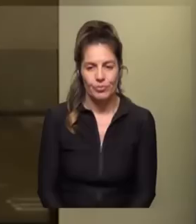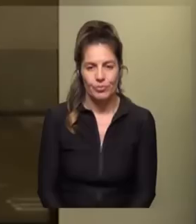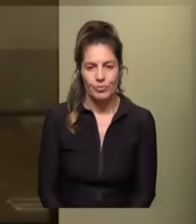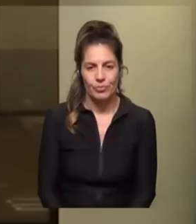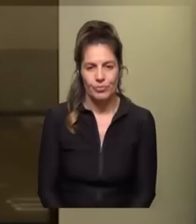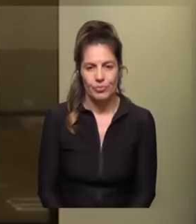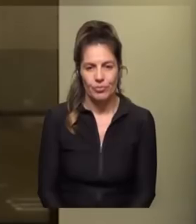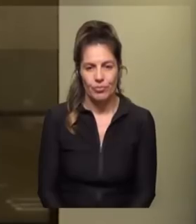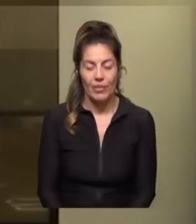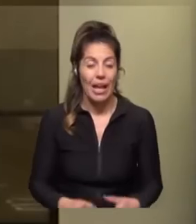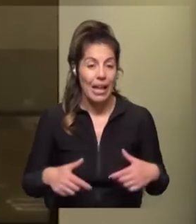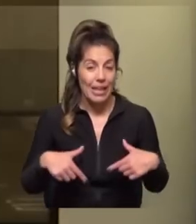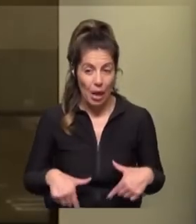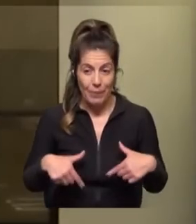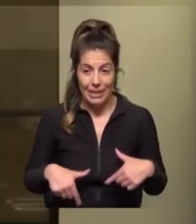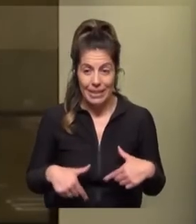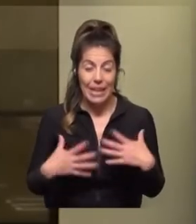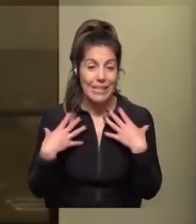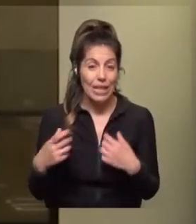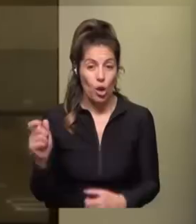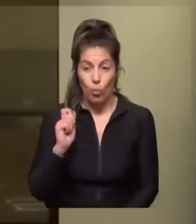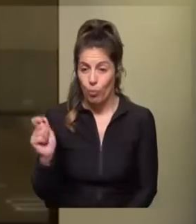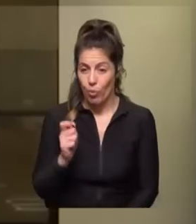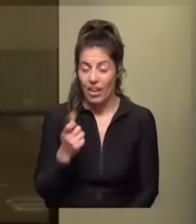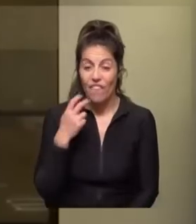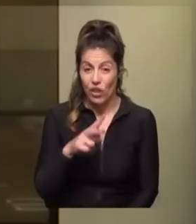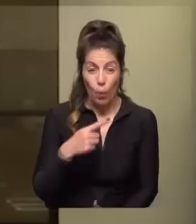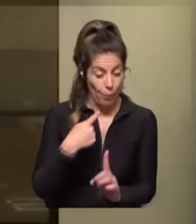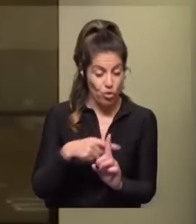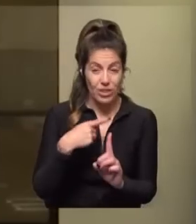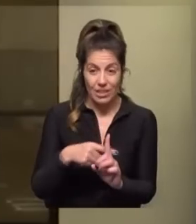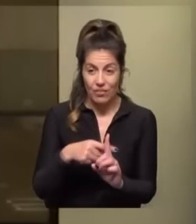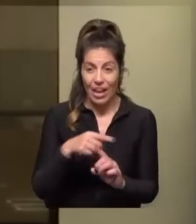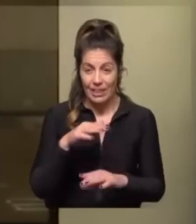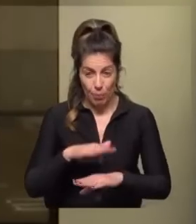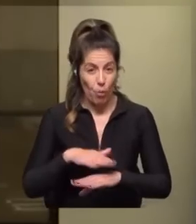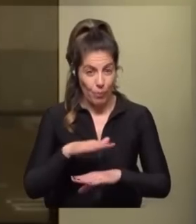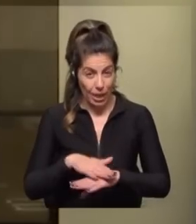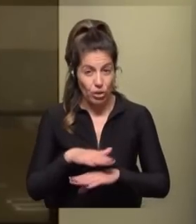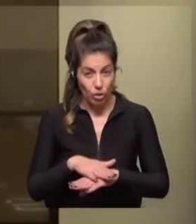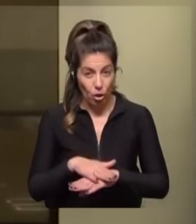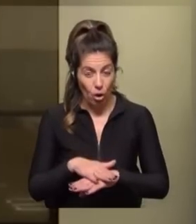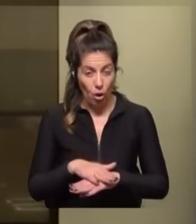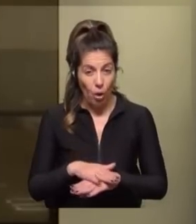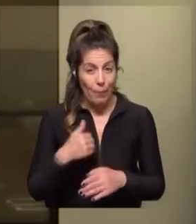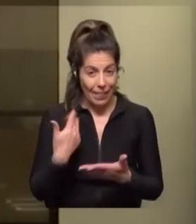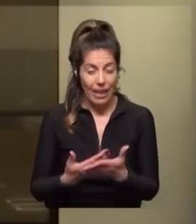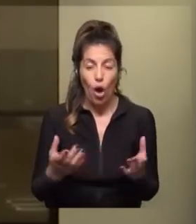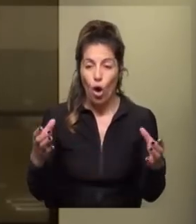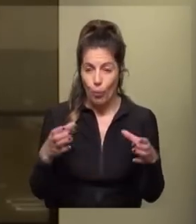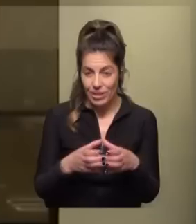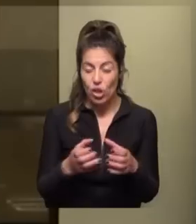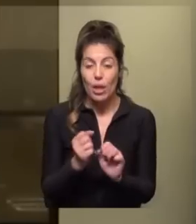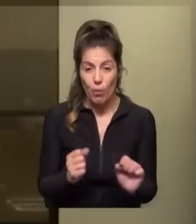bueno por su lado la ministra Karina rondo vio este positivamente esta instancia planteada en comisión de poder